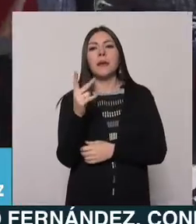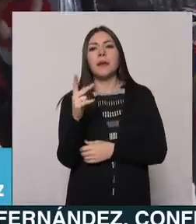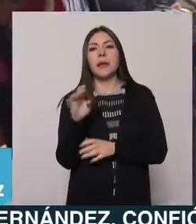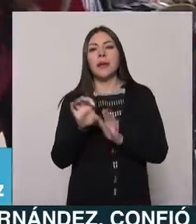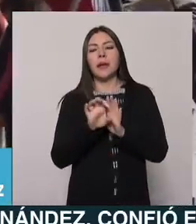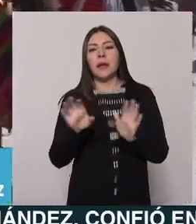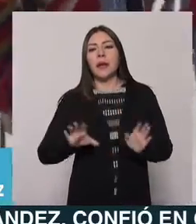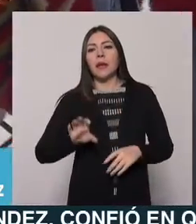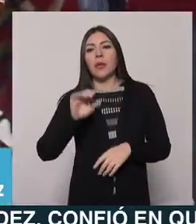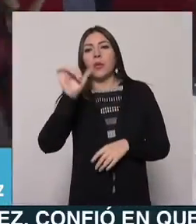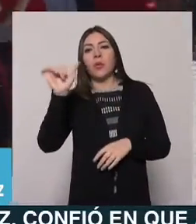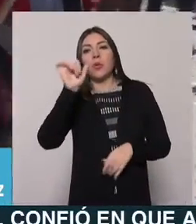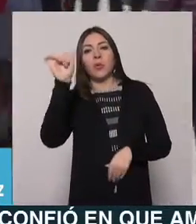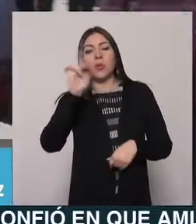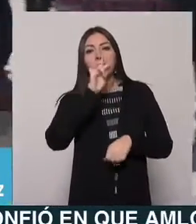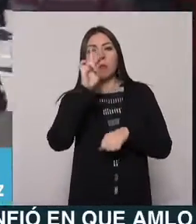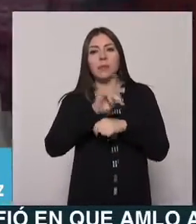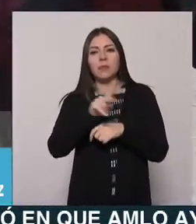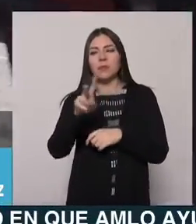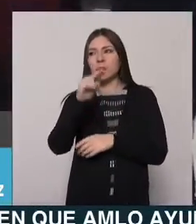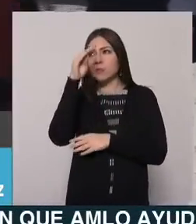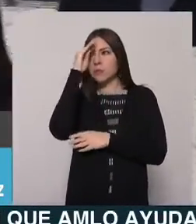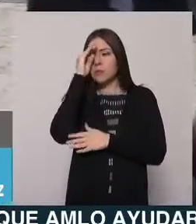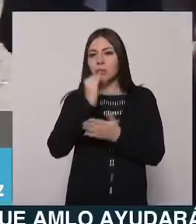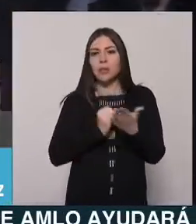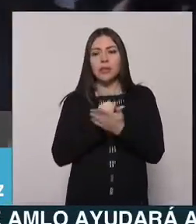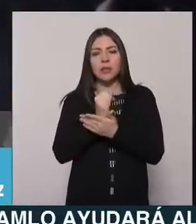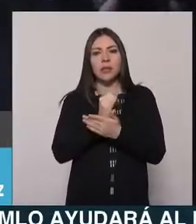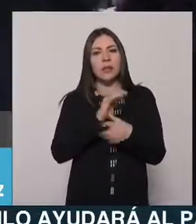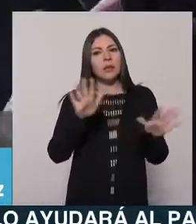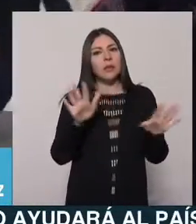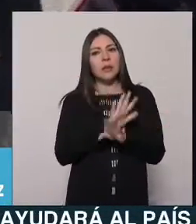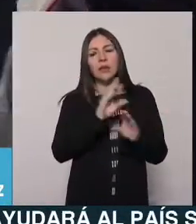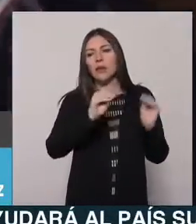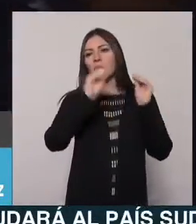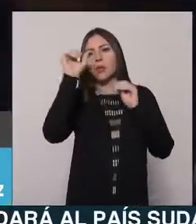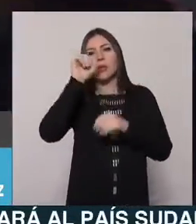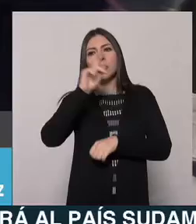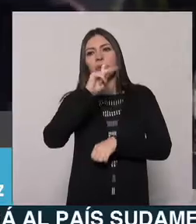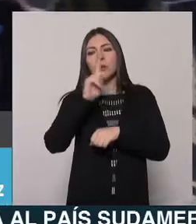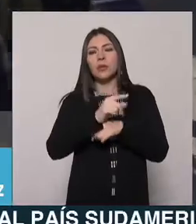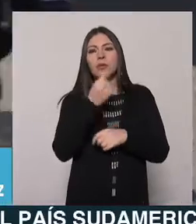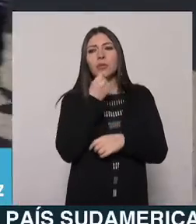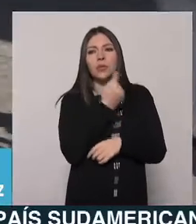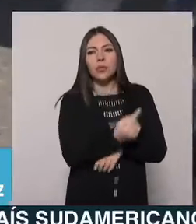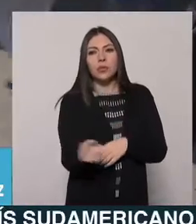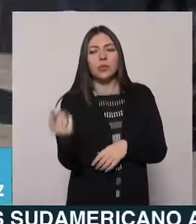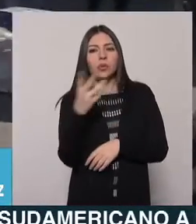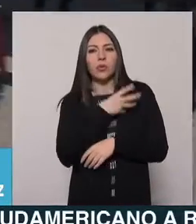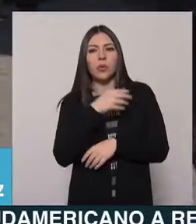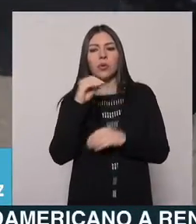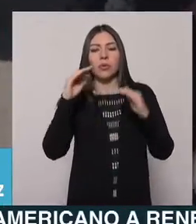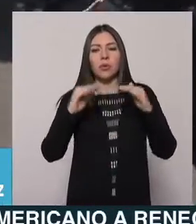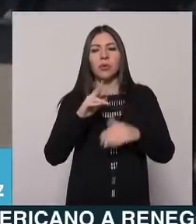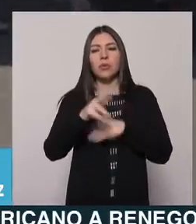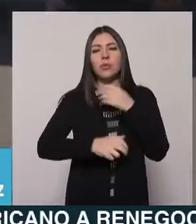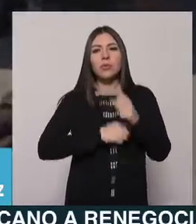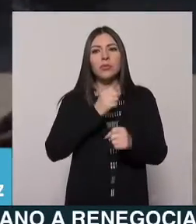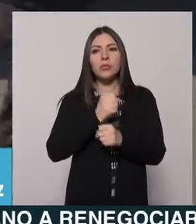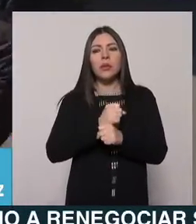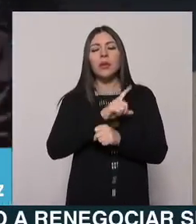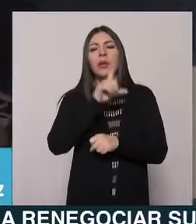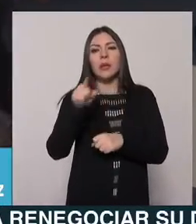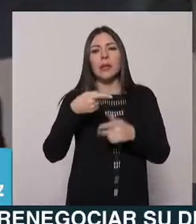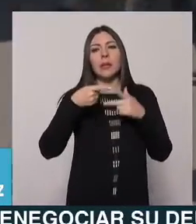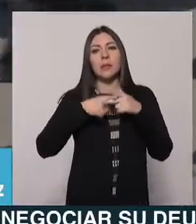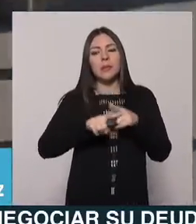de origen extranjero, deciden salir del país con alguno de los hijos, alguno de los menores de edad, y se inicia entonces este proceso de